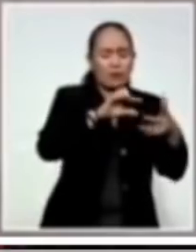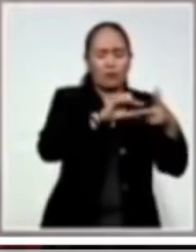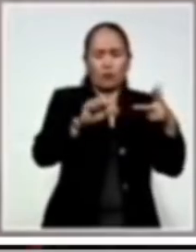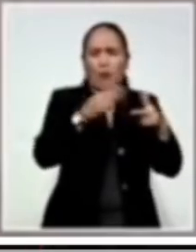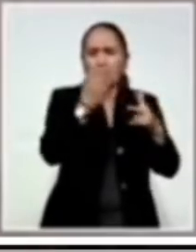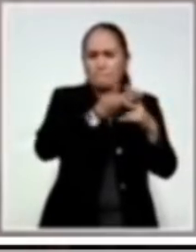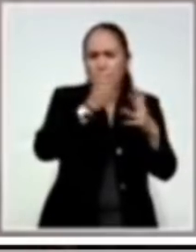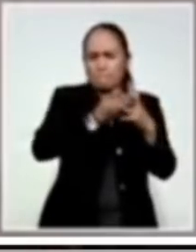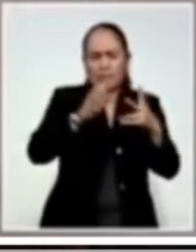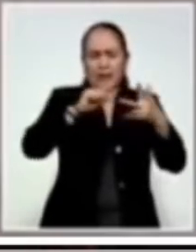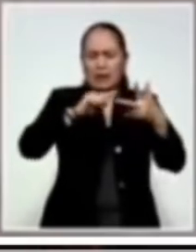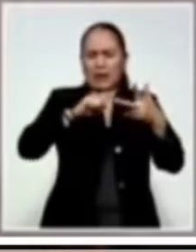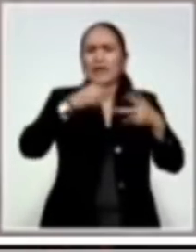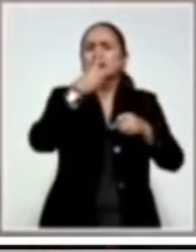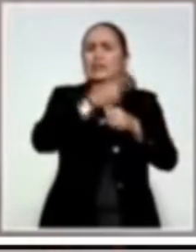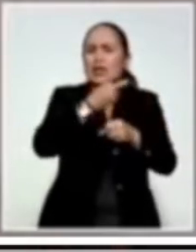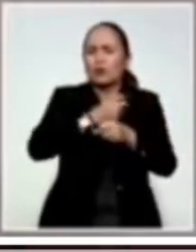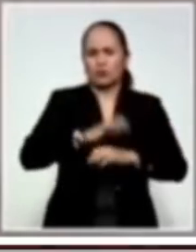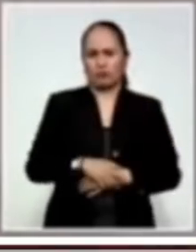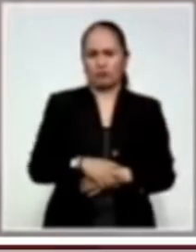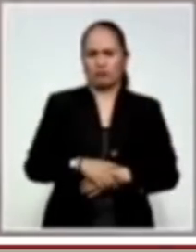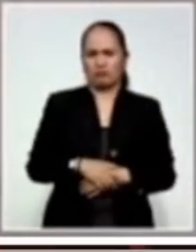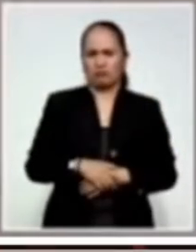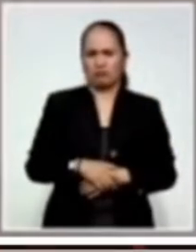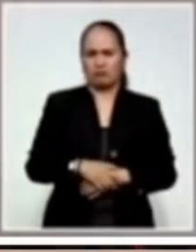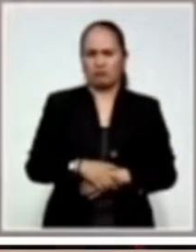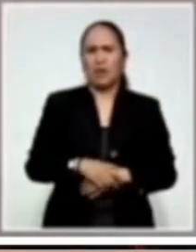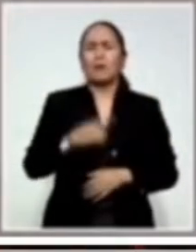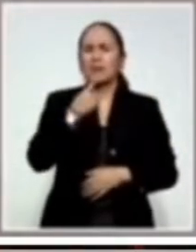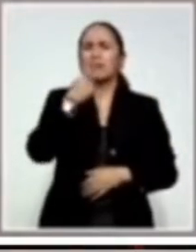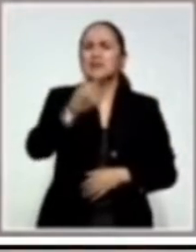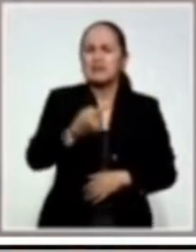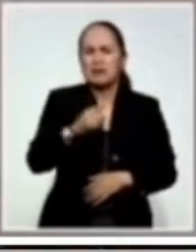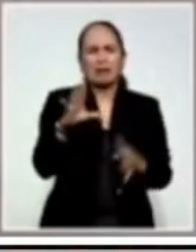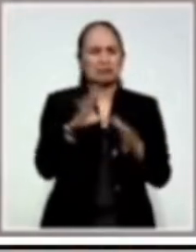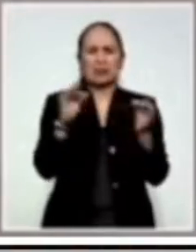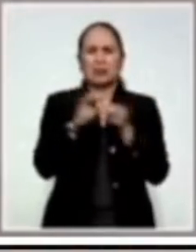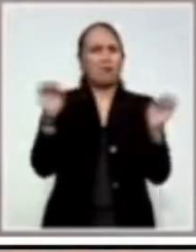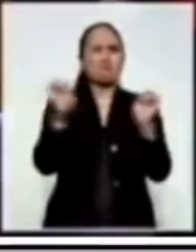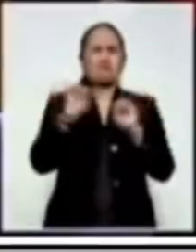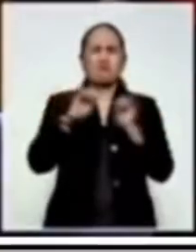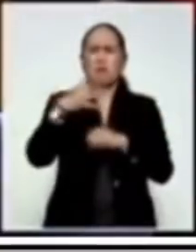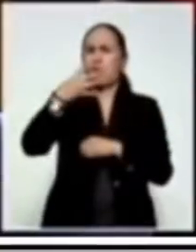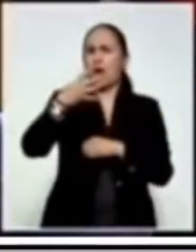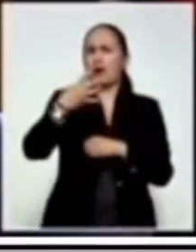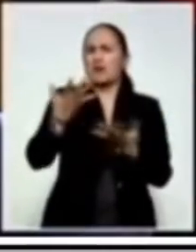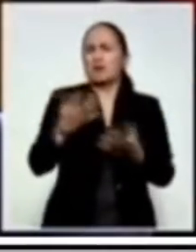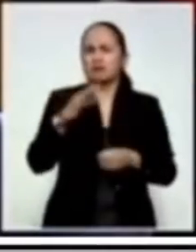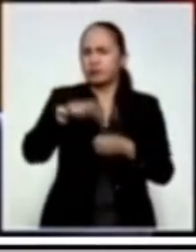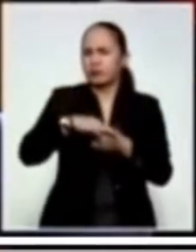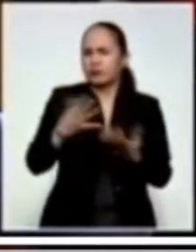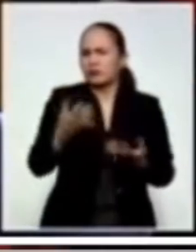apartado. ¿Por qué no aclaró que su voto no era el 4º voto? ¿No le parece extraño que el ministro